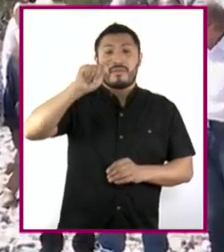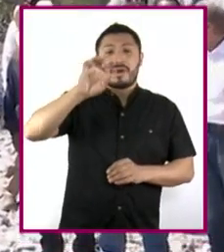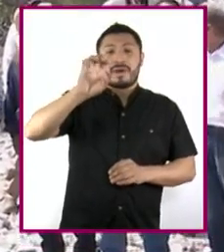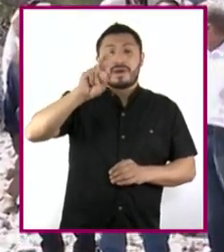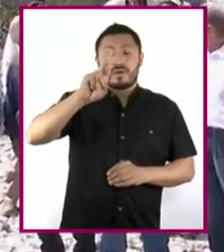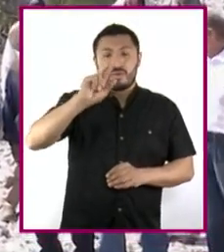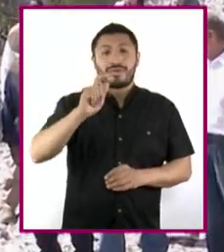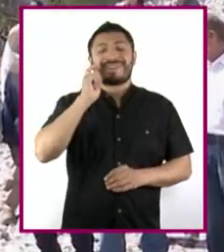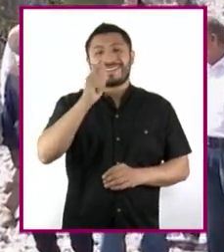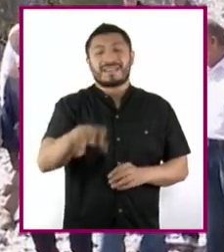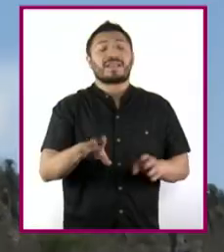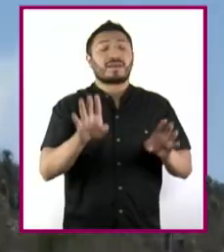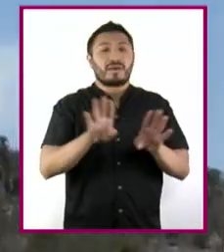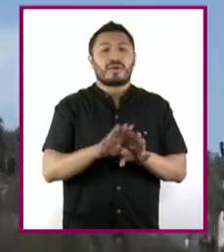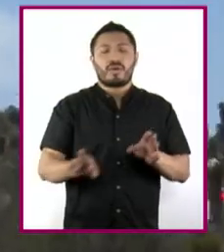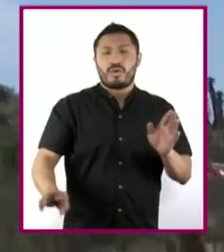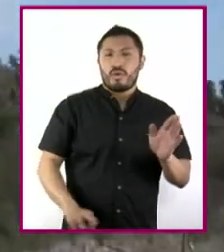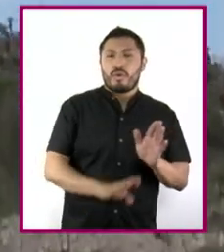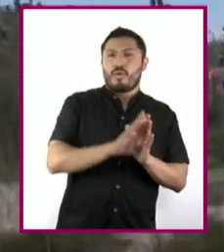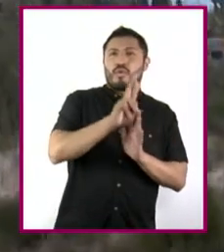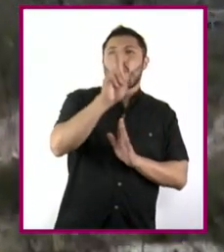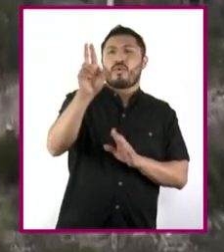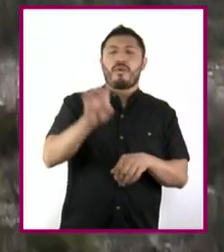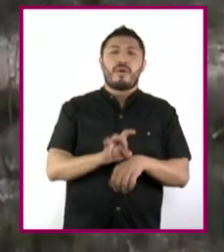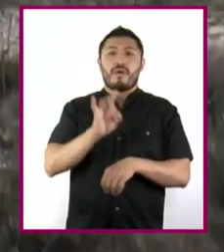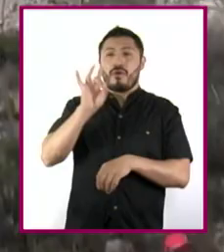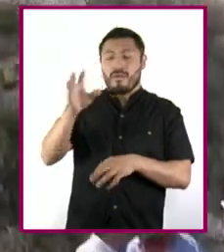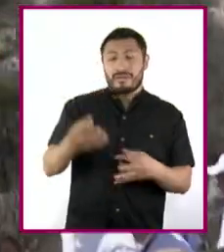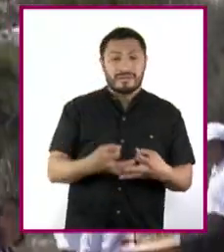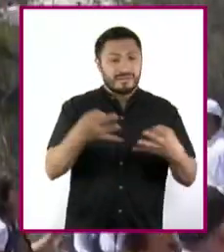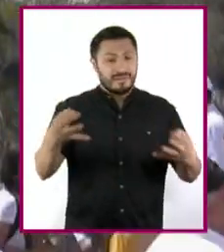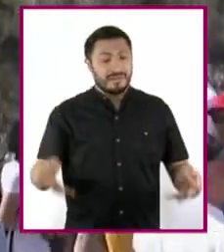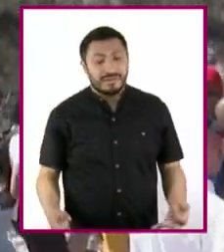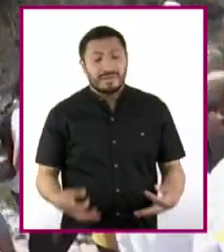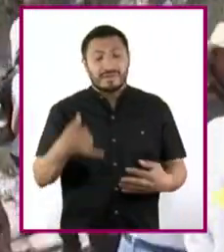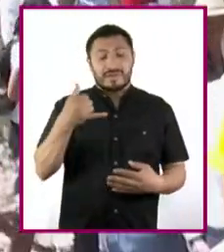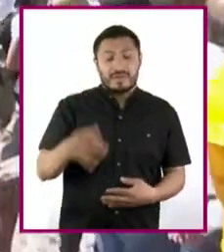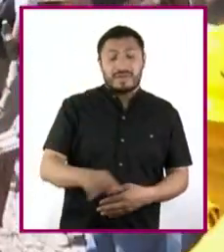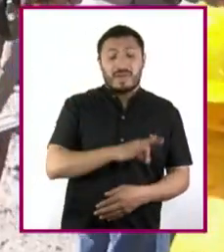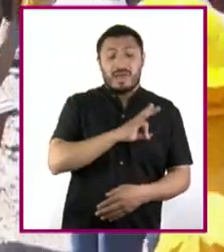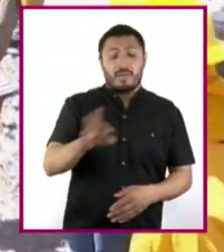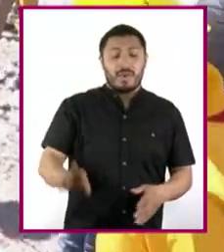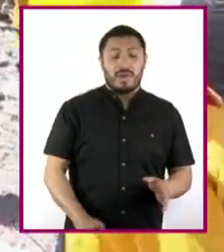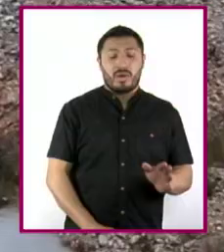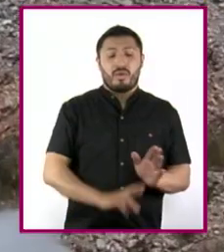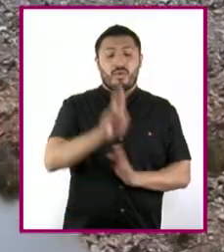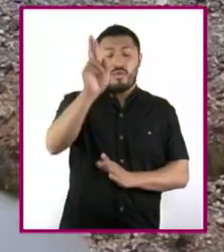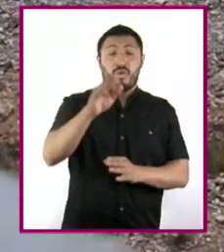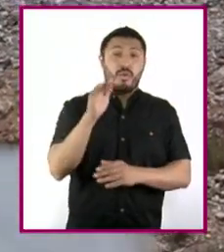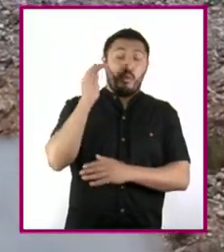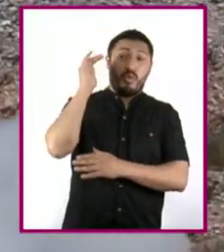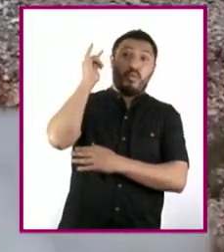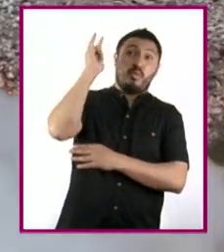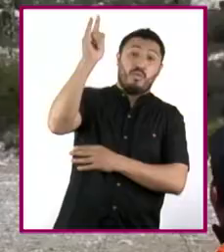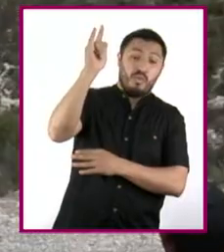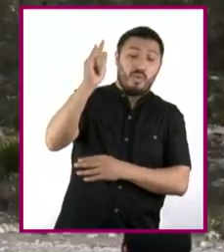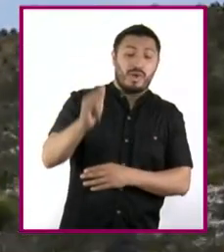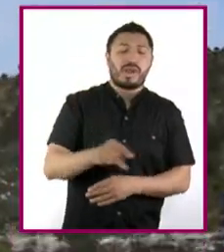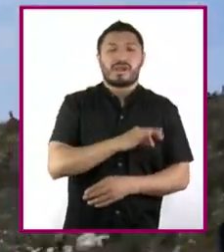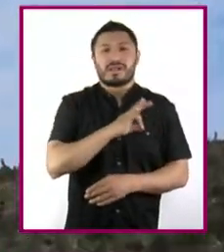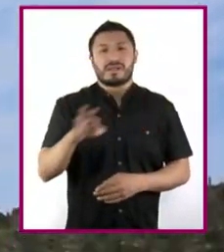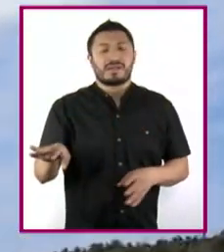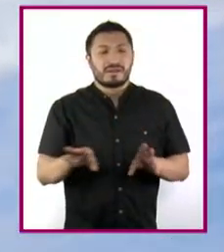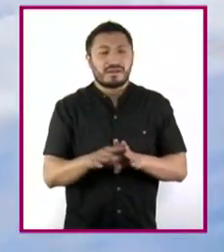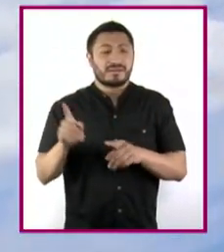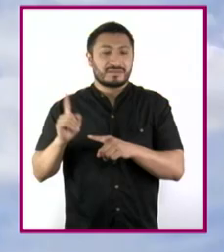cohetes que se lanzan desde la superficie de la Tierra y que logran alcanzar cierta altitud y que pueden llevar